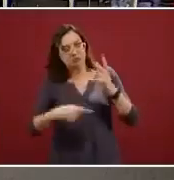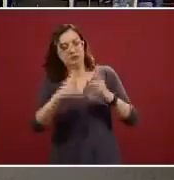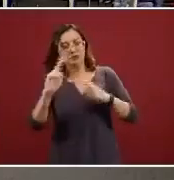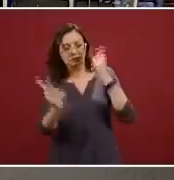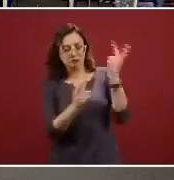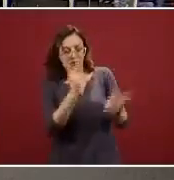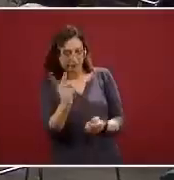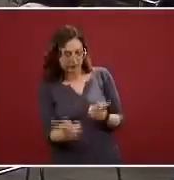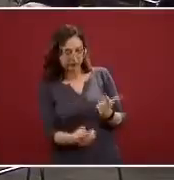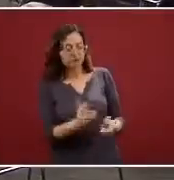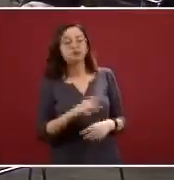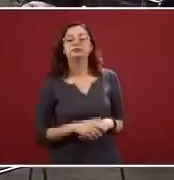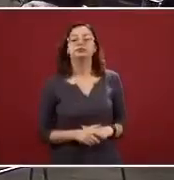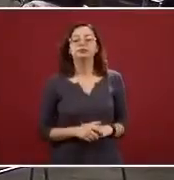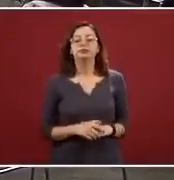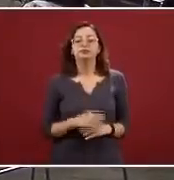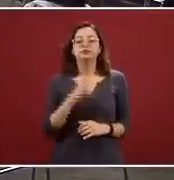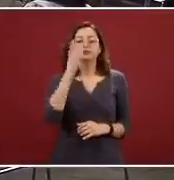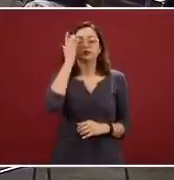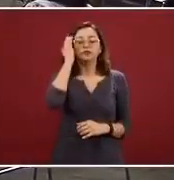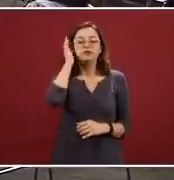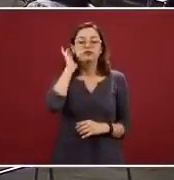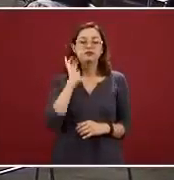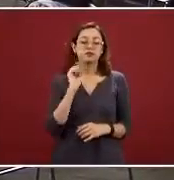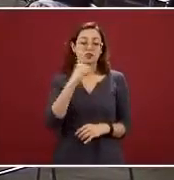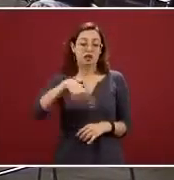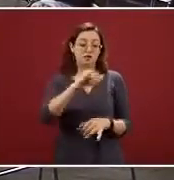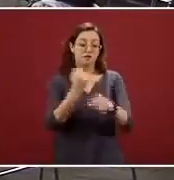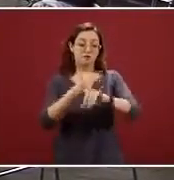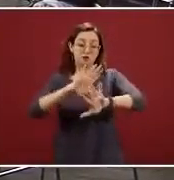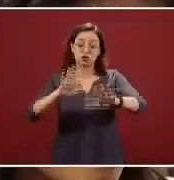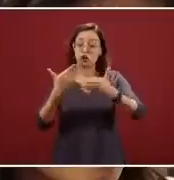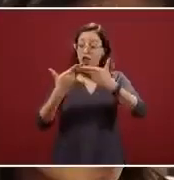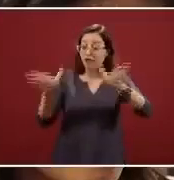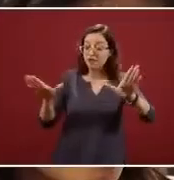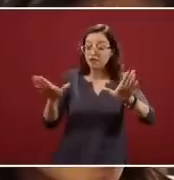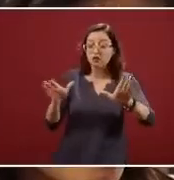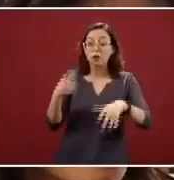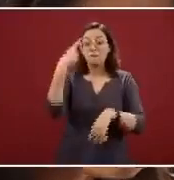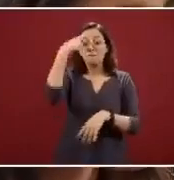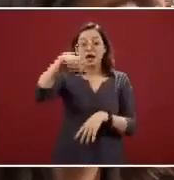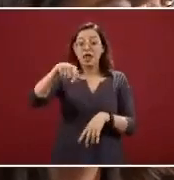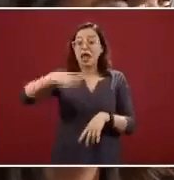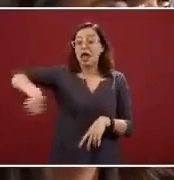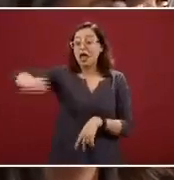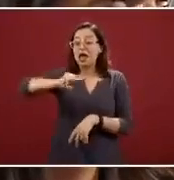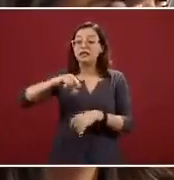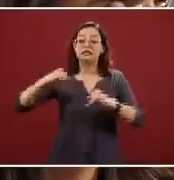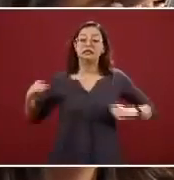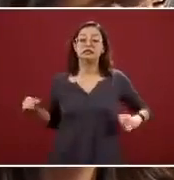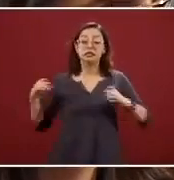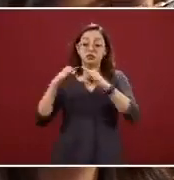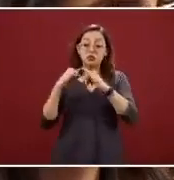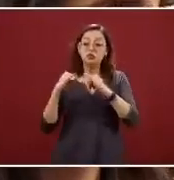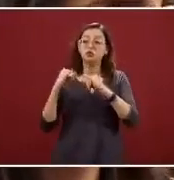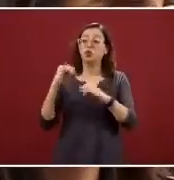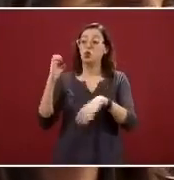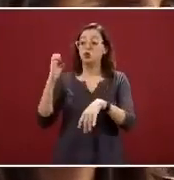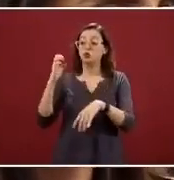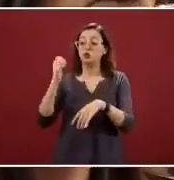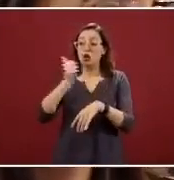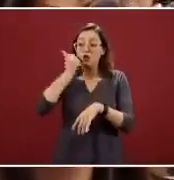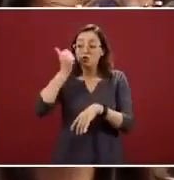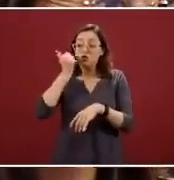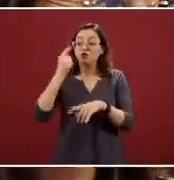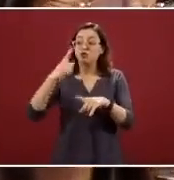tienen pensado empezar a hacer datos abiertos para poder que los investigadores de institutos de educación puedan empezar a tomar